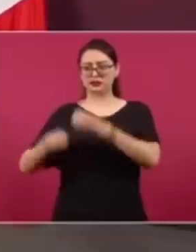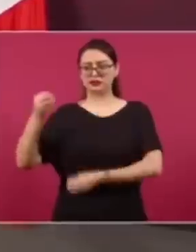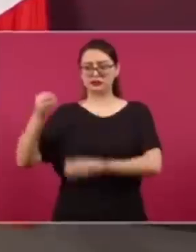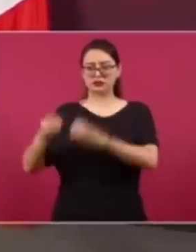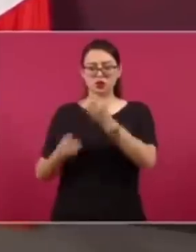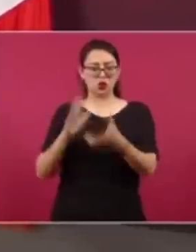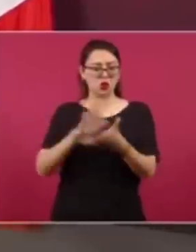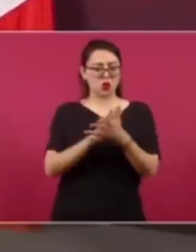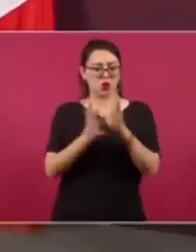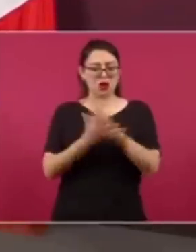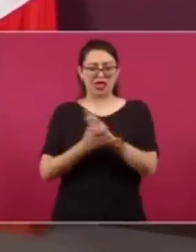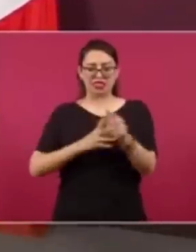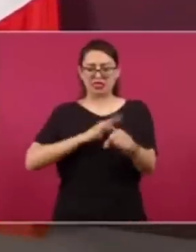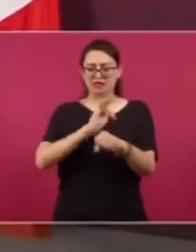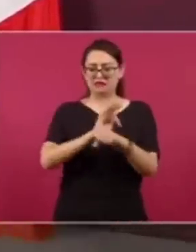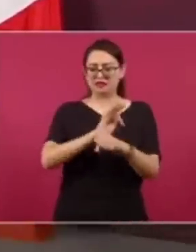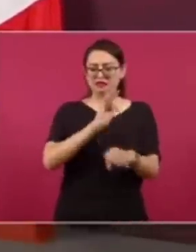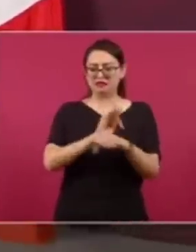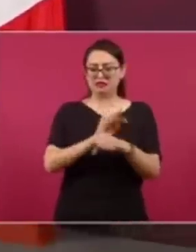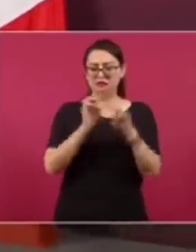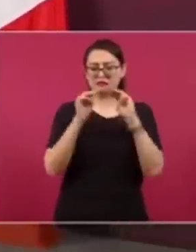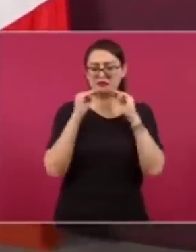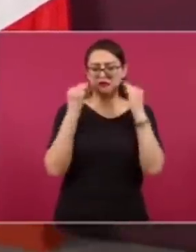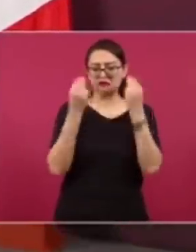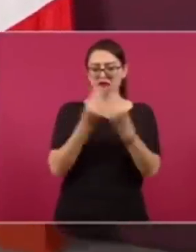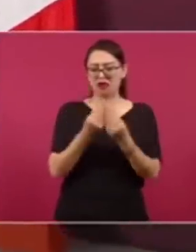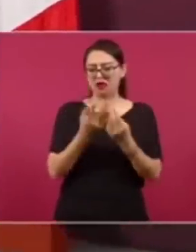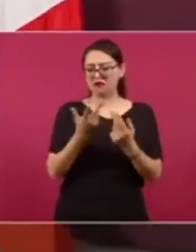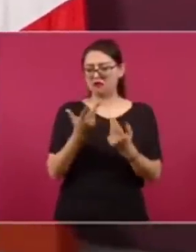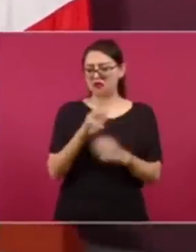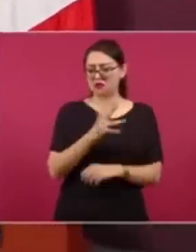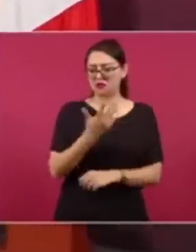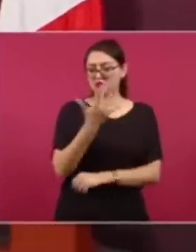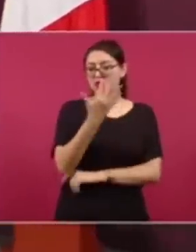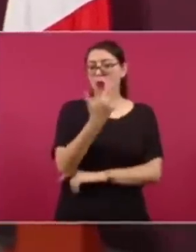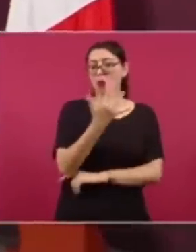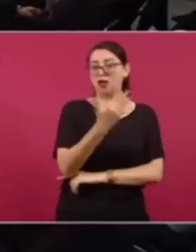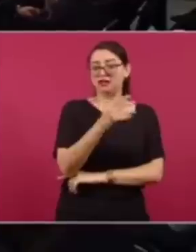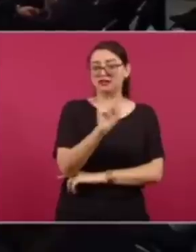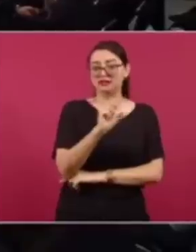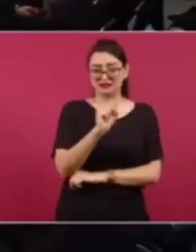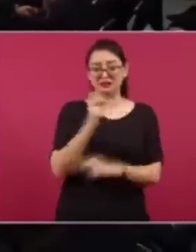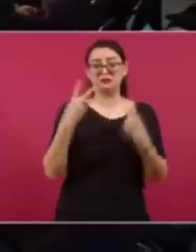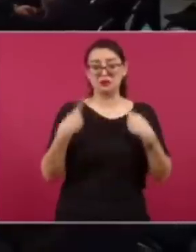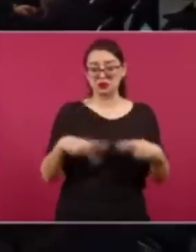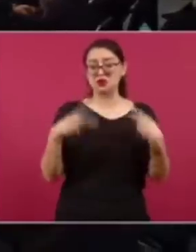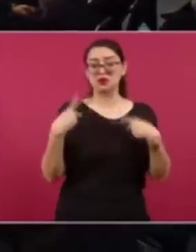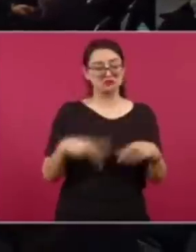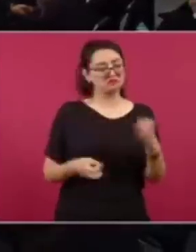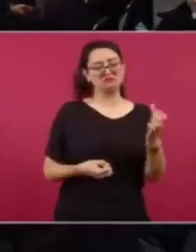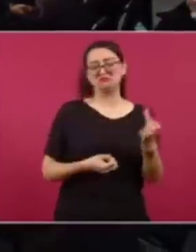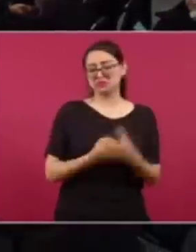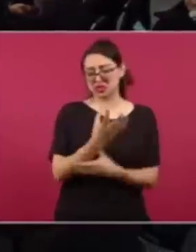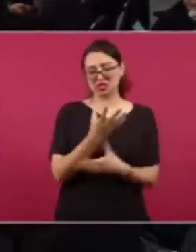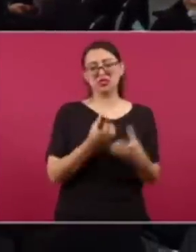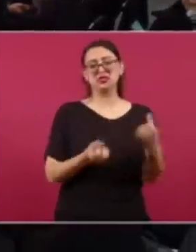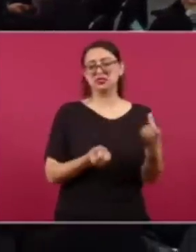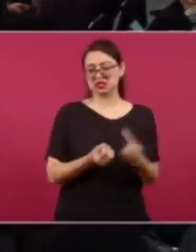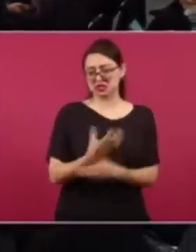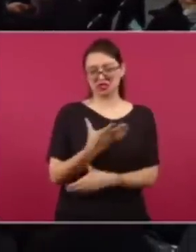y ahora este con todo esto